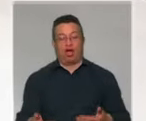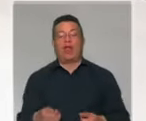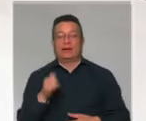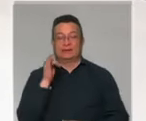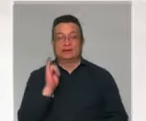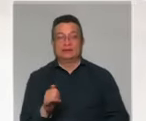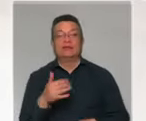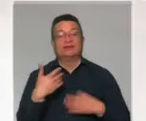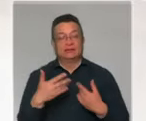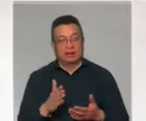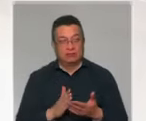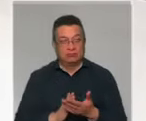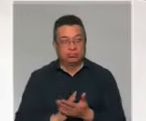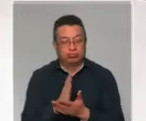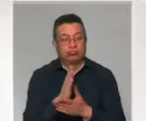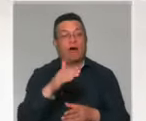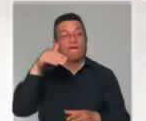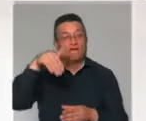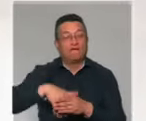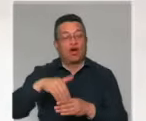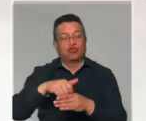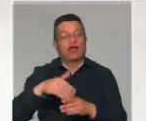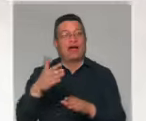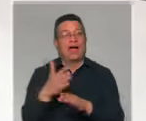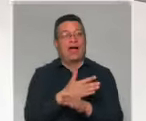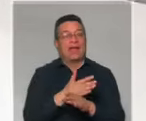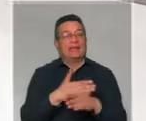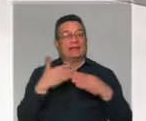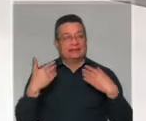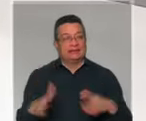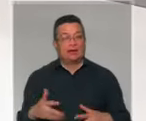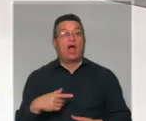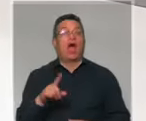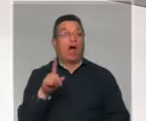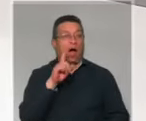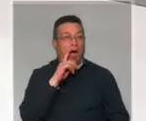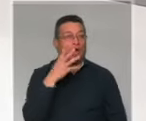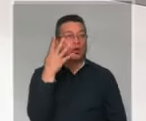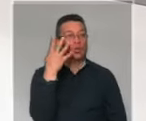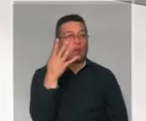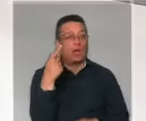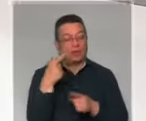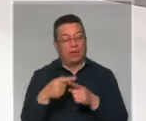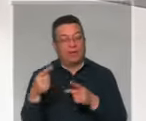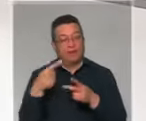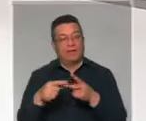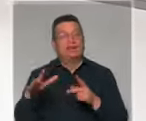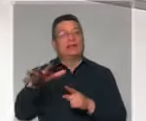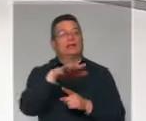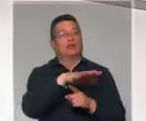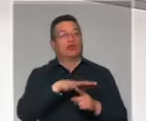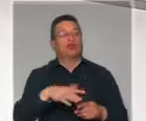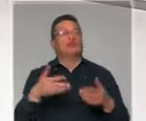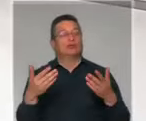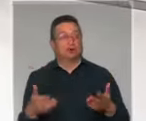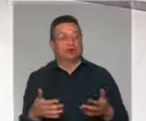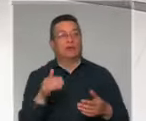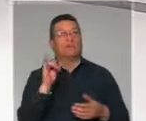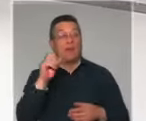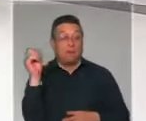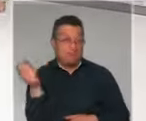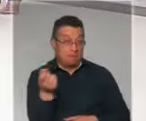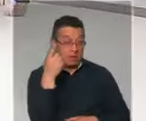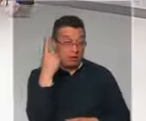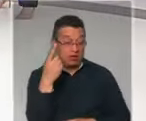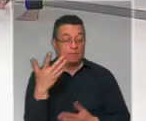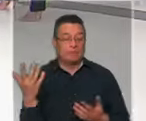han comenzado a salir votos preliminares. Ahora, hay cuatro escenarios. No hay nada más que eso. Acá están. El primer escenario es que